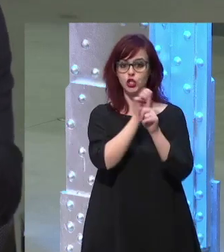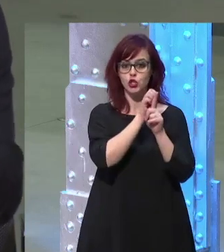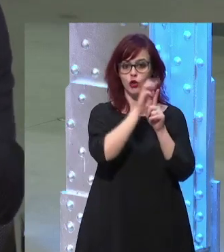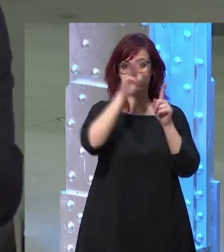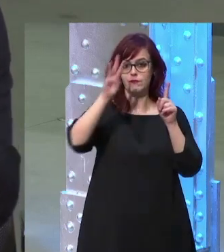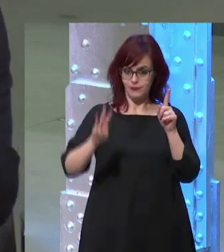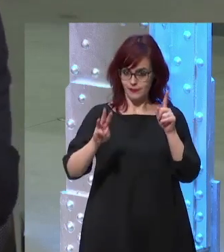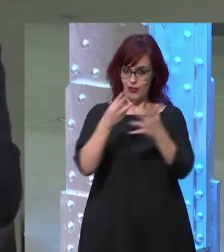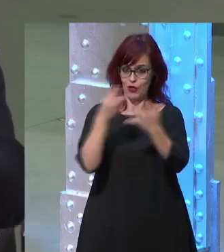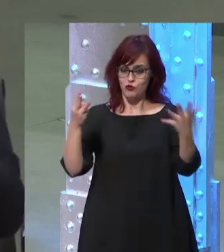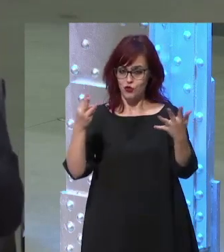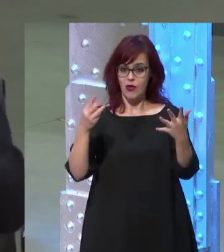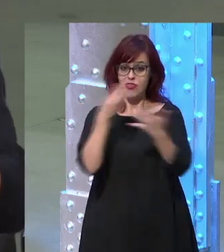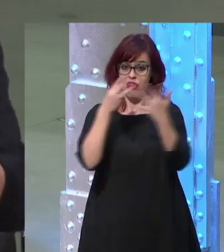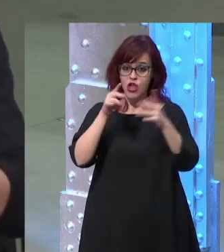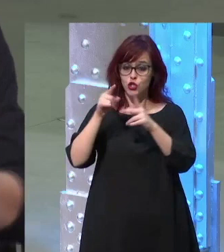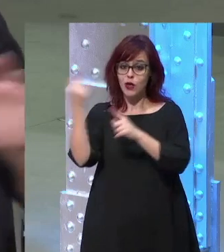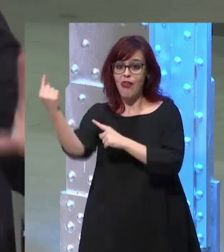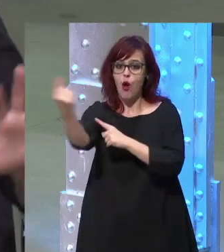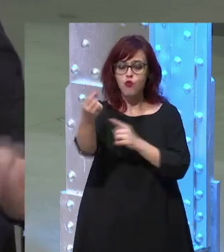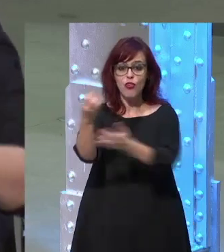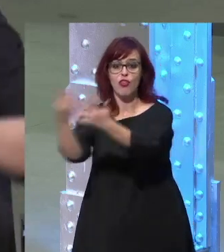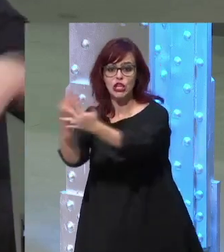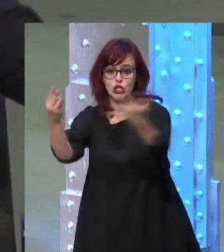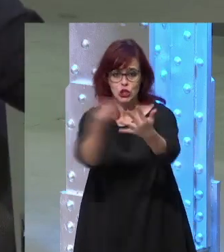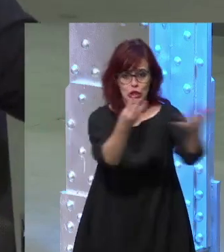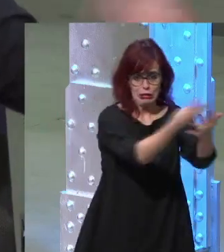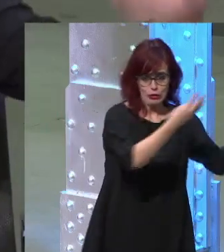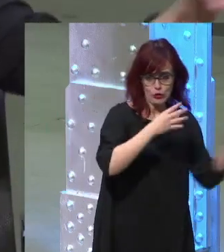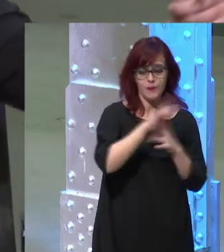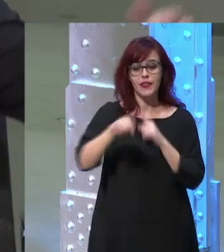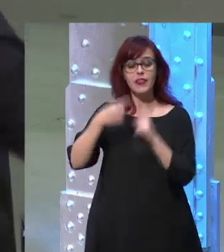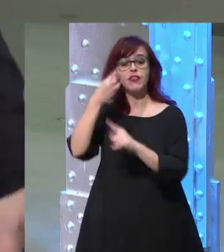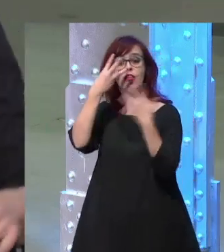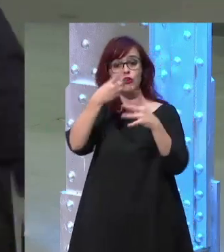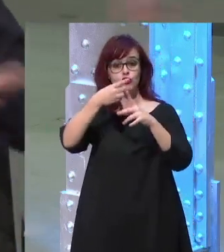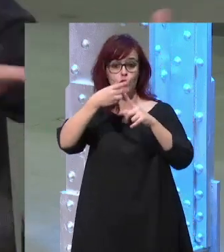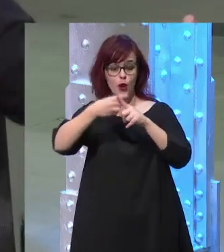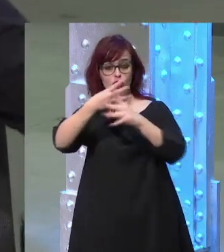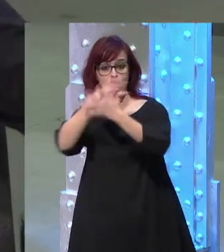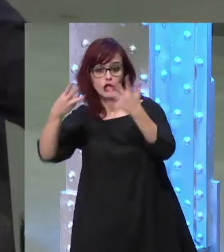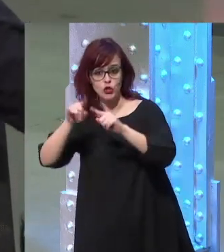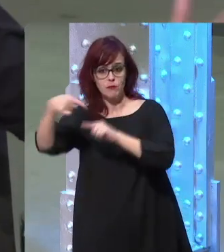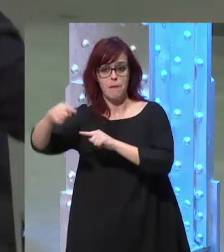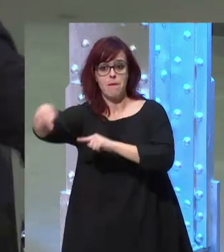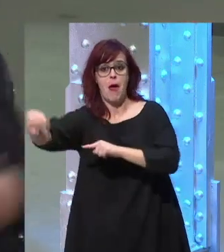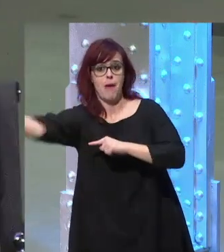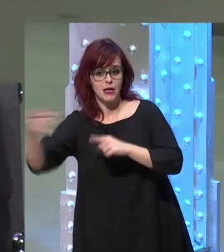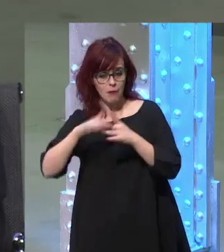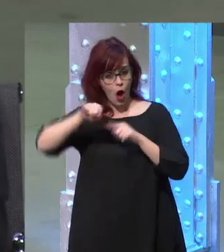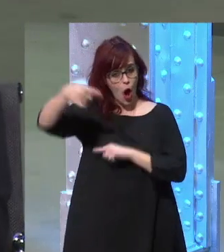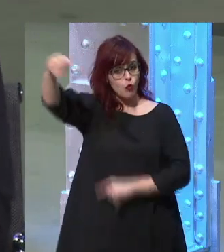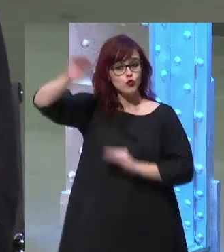puede infectar a 18. Y cada uno de esos 18 por 18 puede infectar a 18